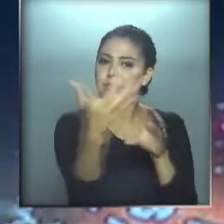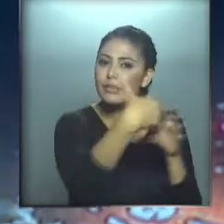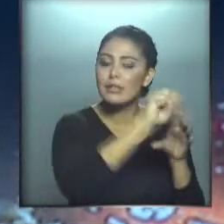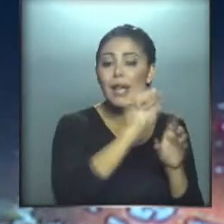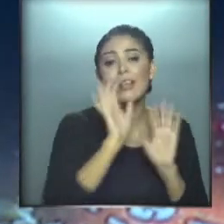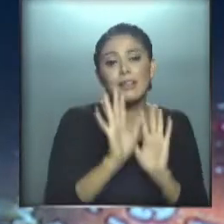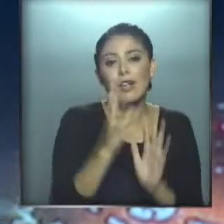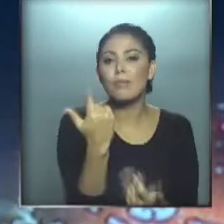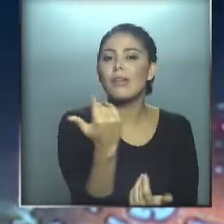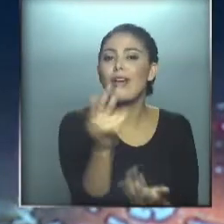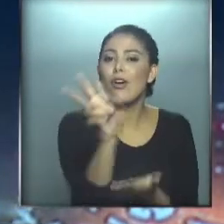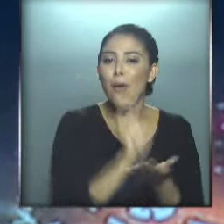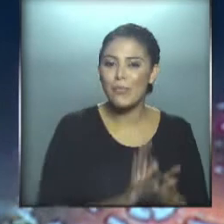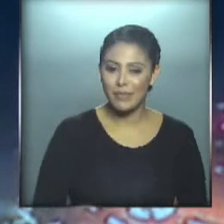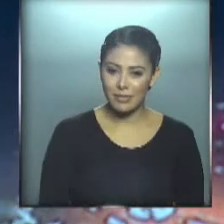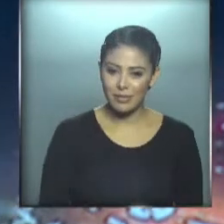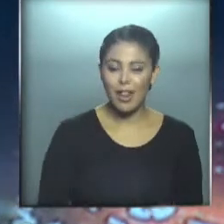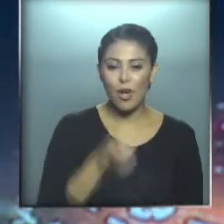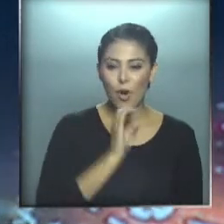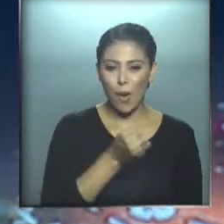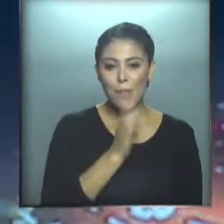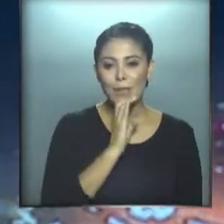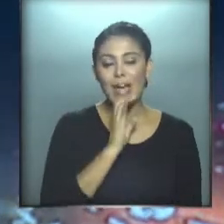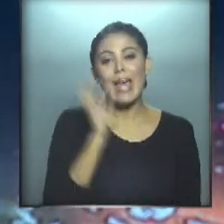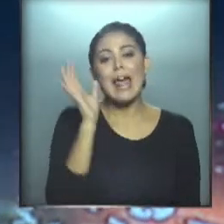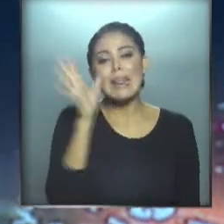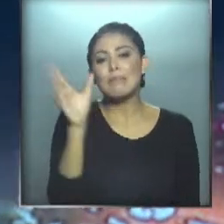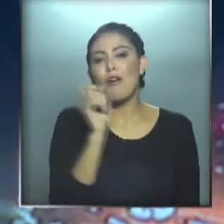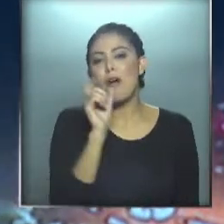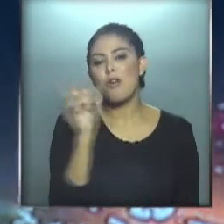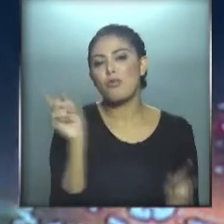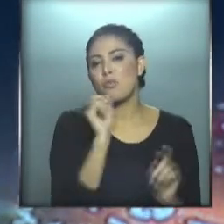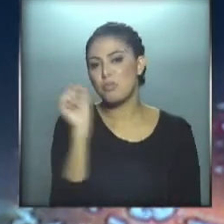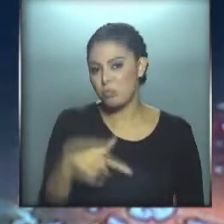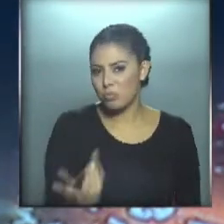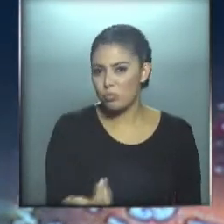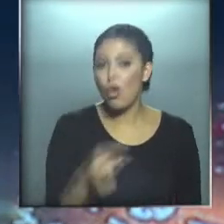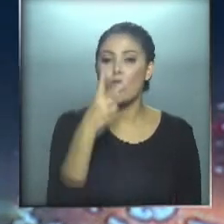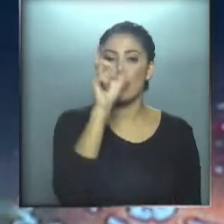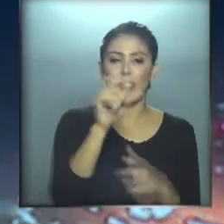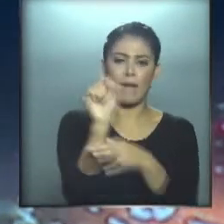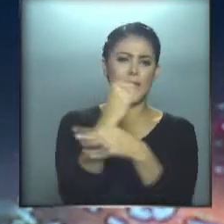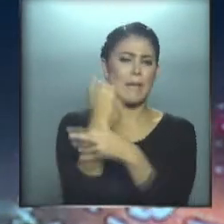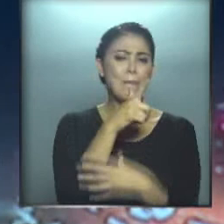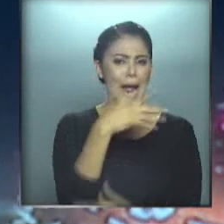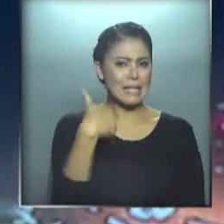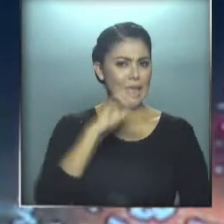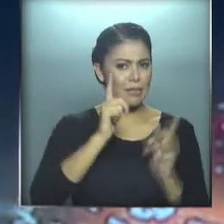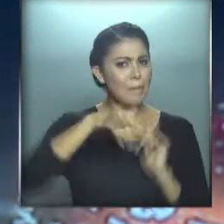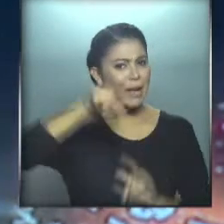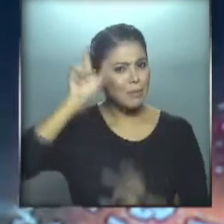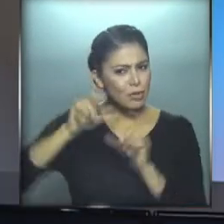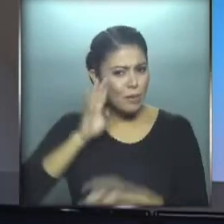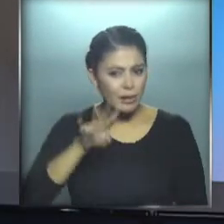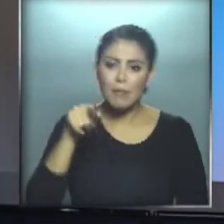alguna manera cobrárselas por ellos. Una comedia demasiado simple para mi gusto, más allá de las dos estrellas que parecen divertirse pero más que los espectadores. Es la que